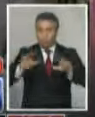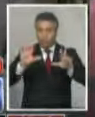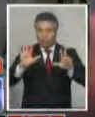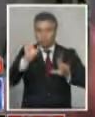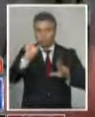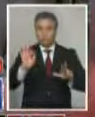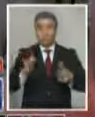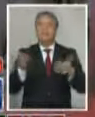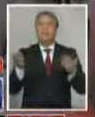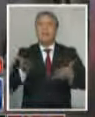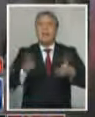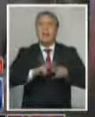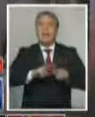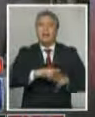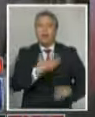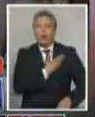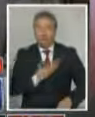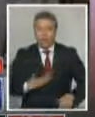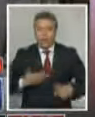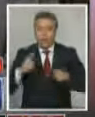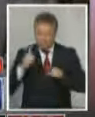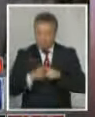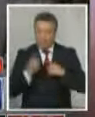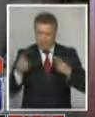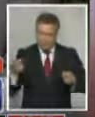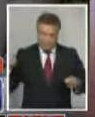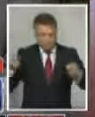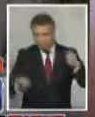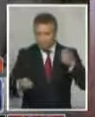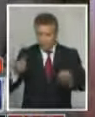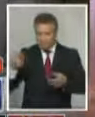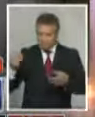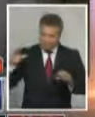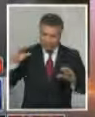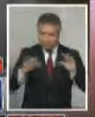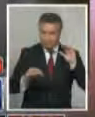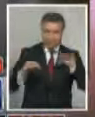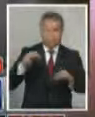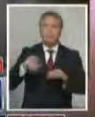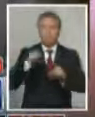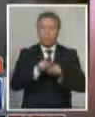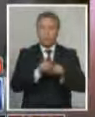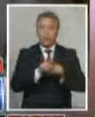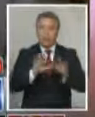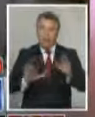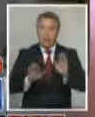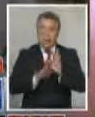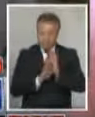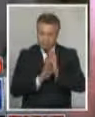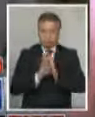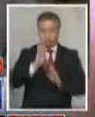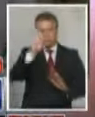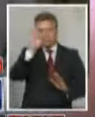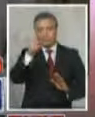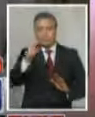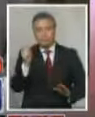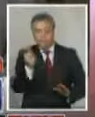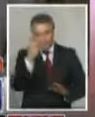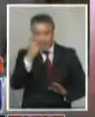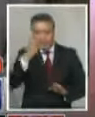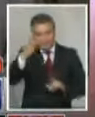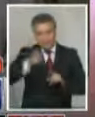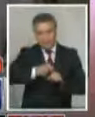gobierno para reactivar la inversión? ¿Cuáles son los planes para salir a flote, como usted decía, y el primer trimestre ya